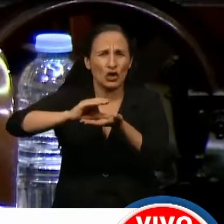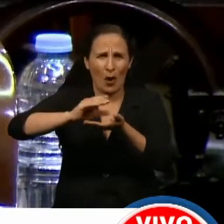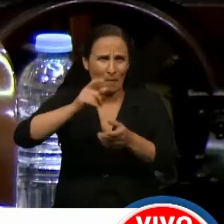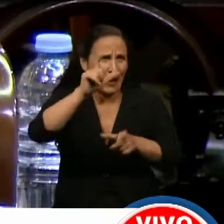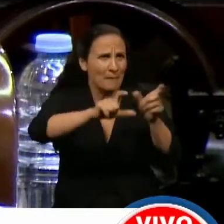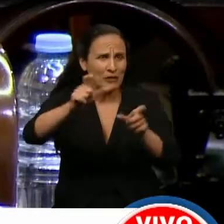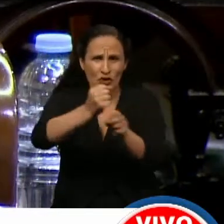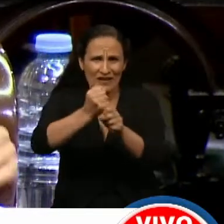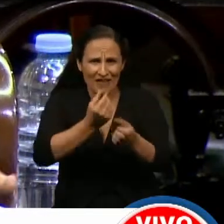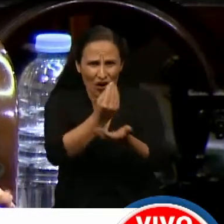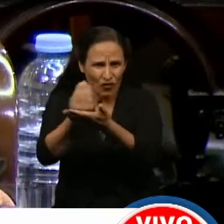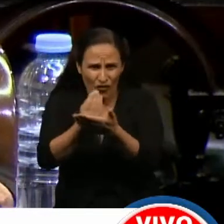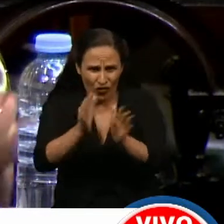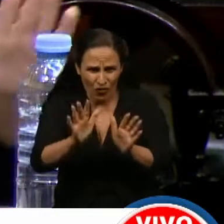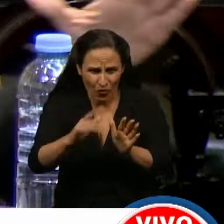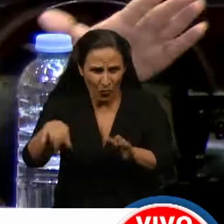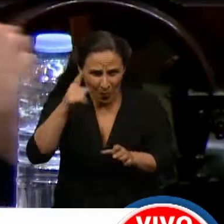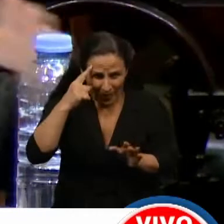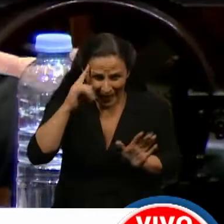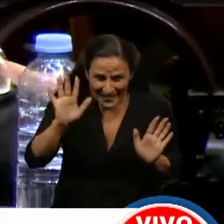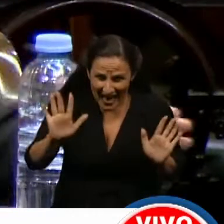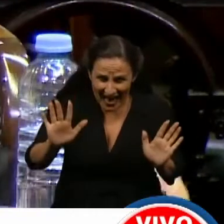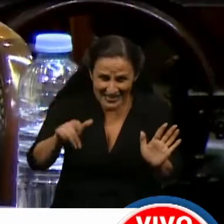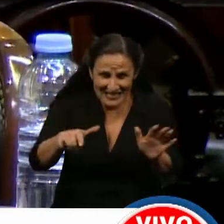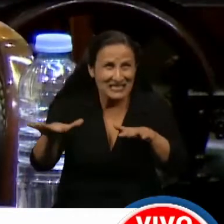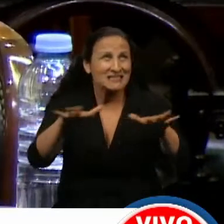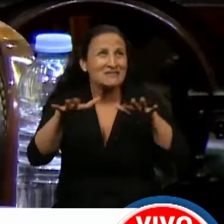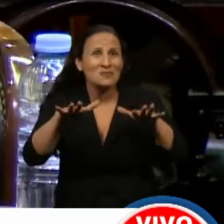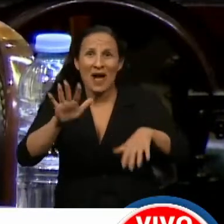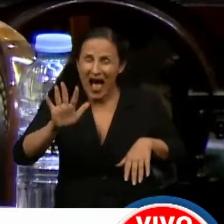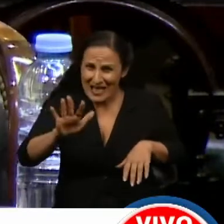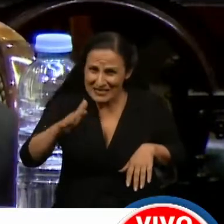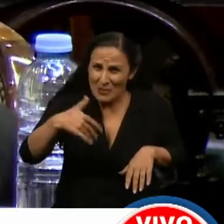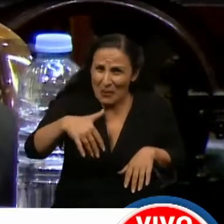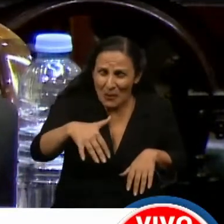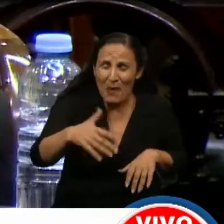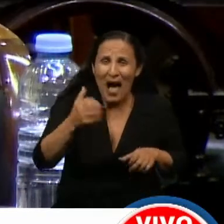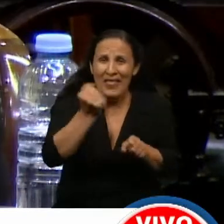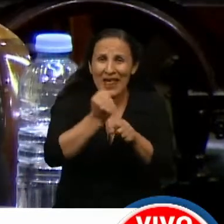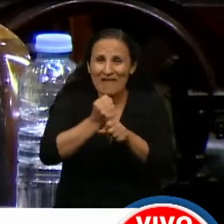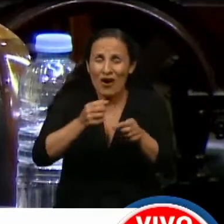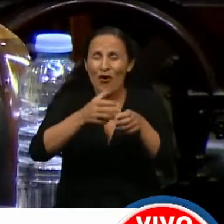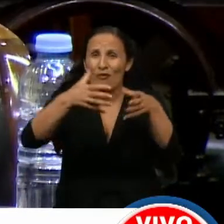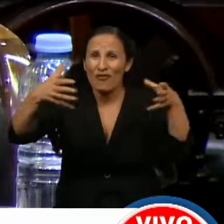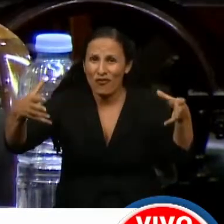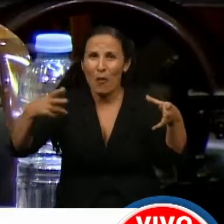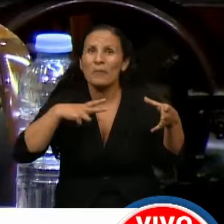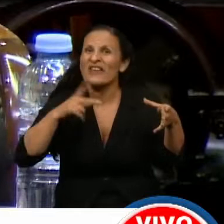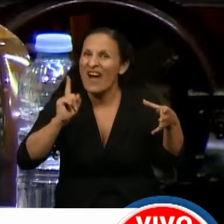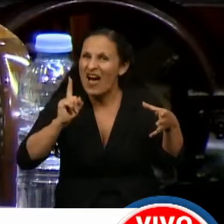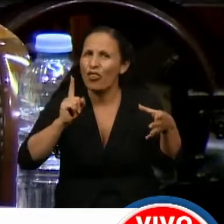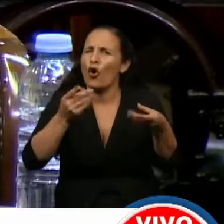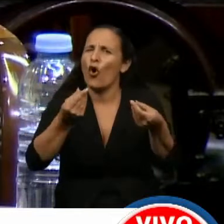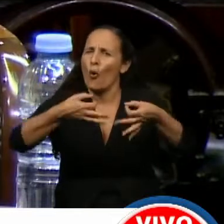Argentina? ¿Realmente si alguno de ustedes cree que en este contexto se va a generar empleo privado de calidad